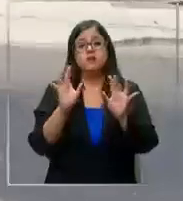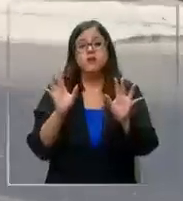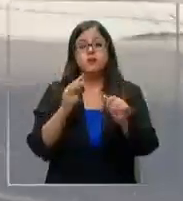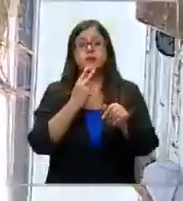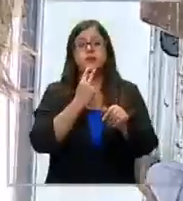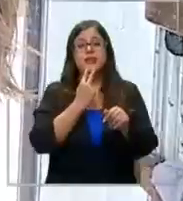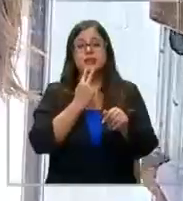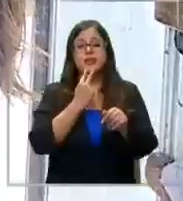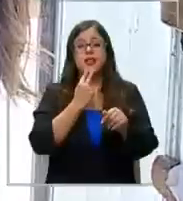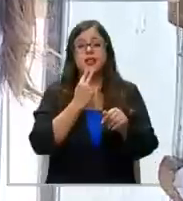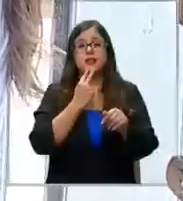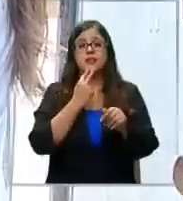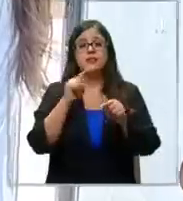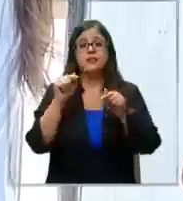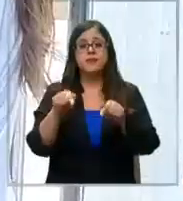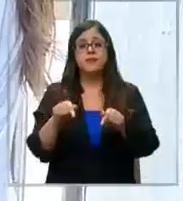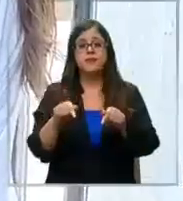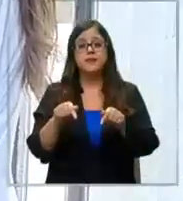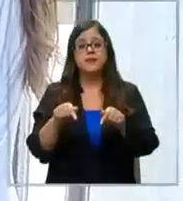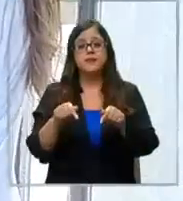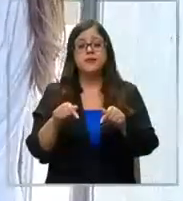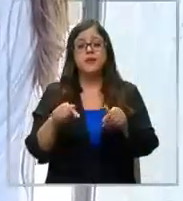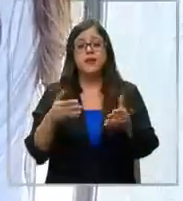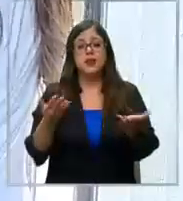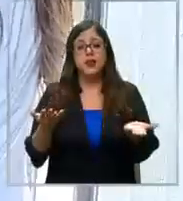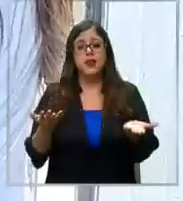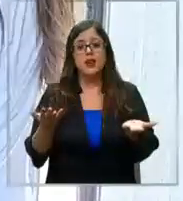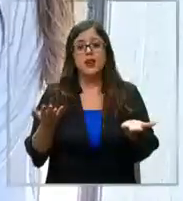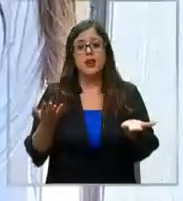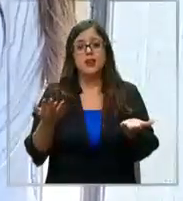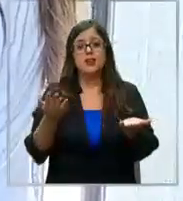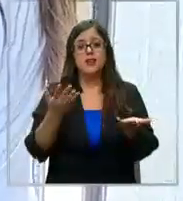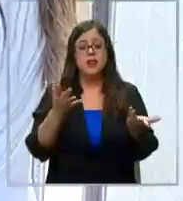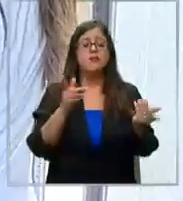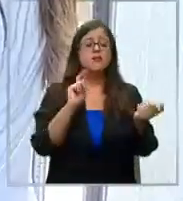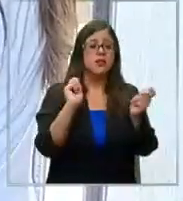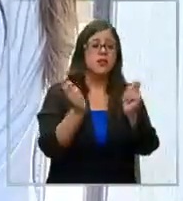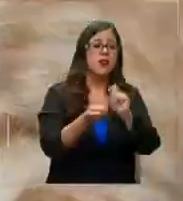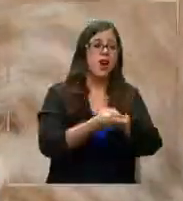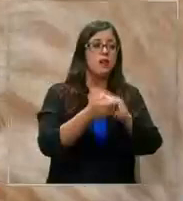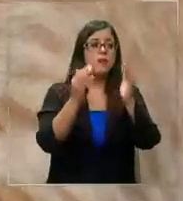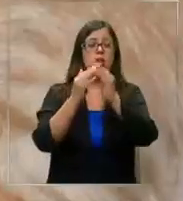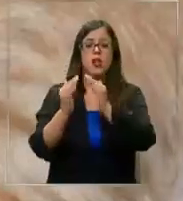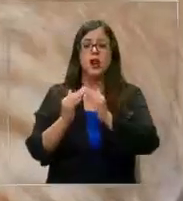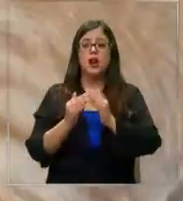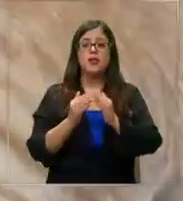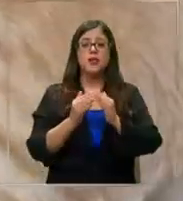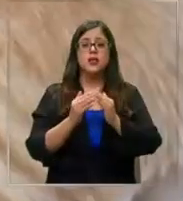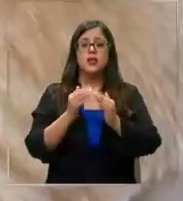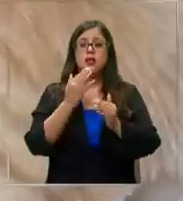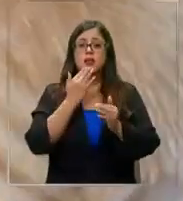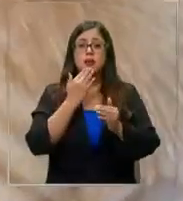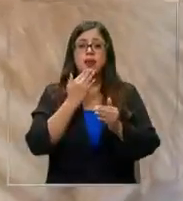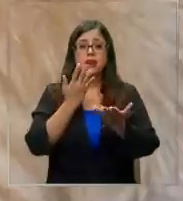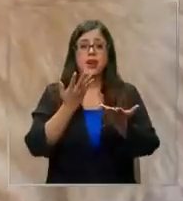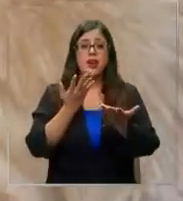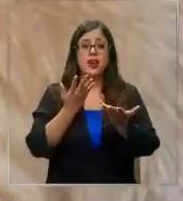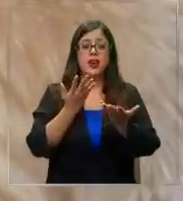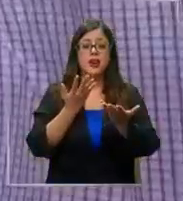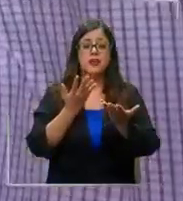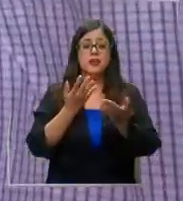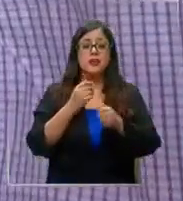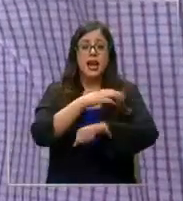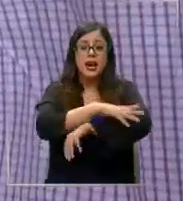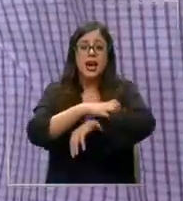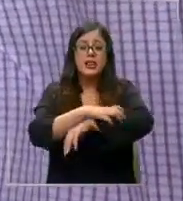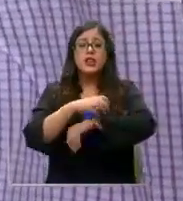para vivir. Es que ya en varias oportunidades habían tenido que cambiarse de domicilio. Trajeron hasta la mascota. Claro, el gatito lo va a